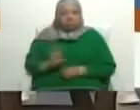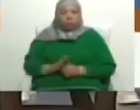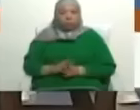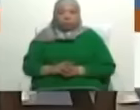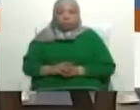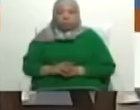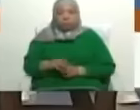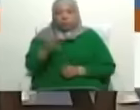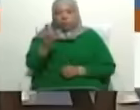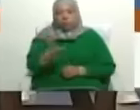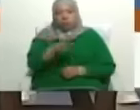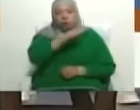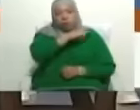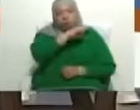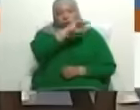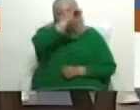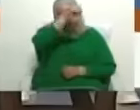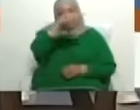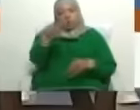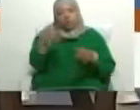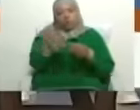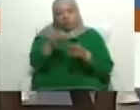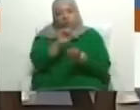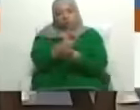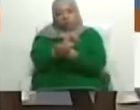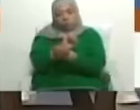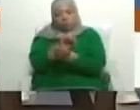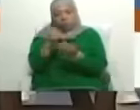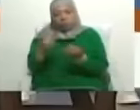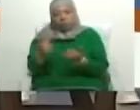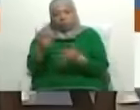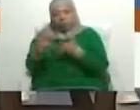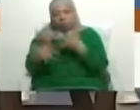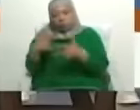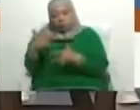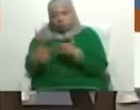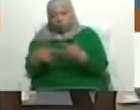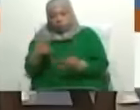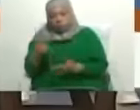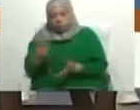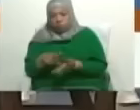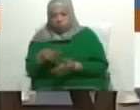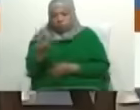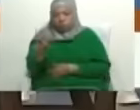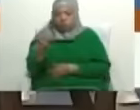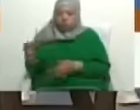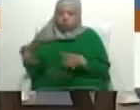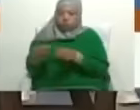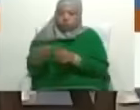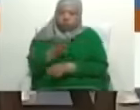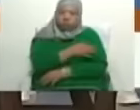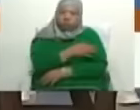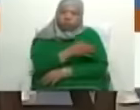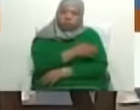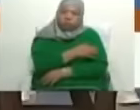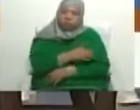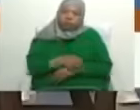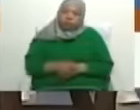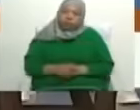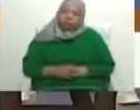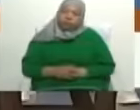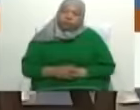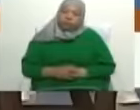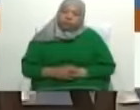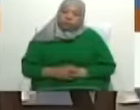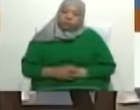es el jefe de gira y el que el logístico de la gira de esta casta maldita del apellido Machado.